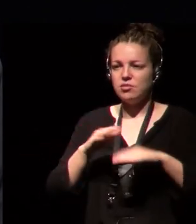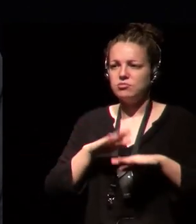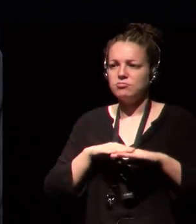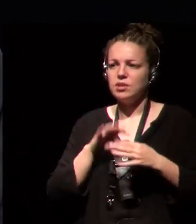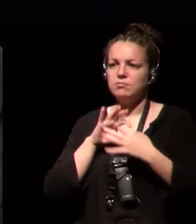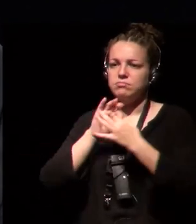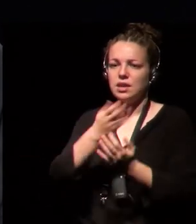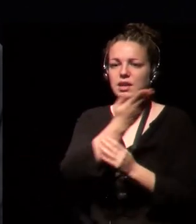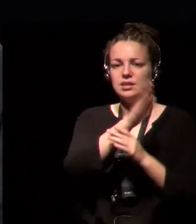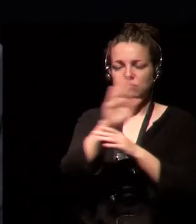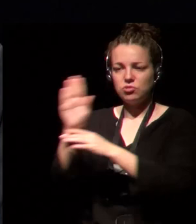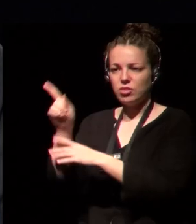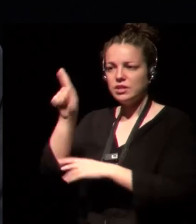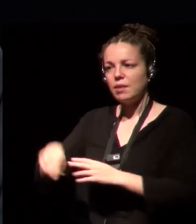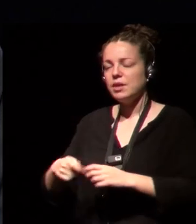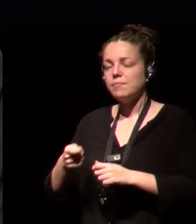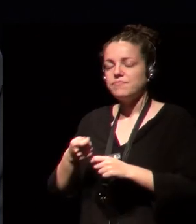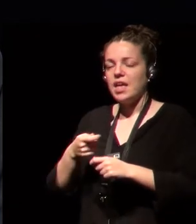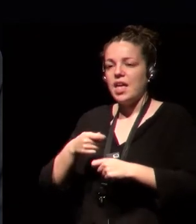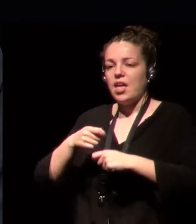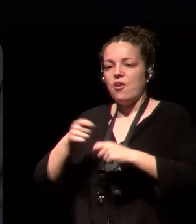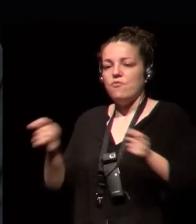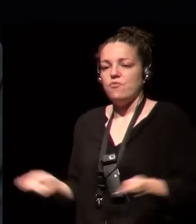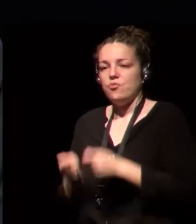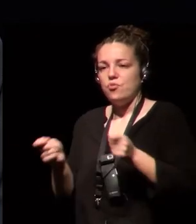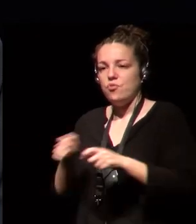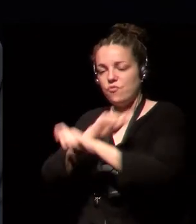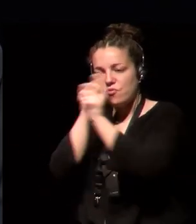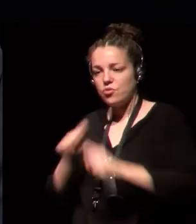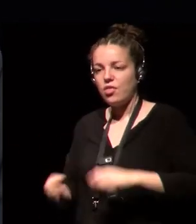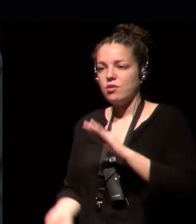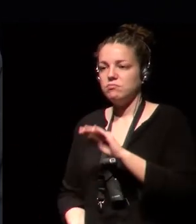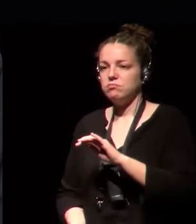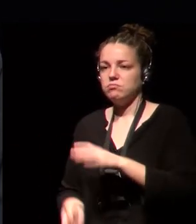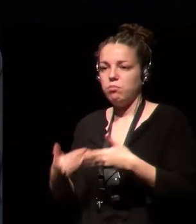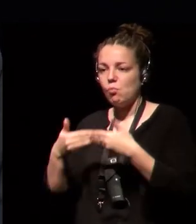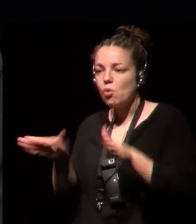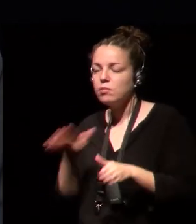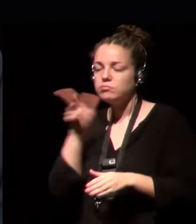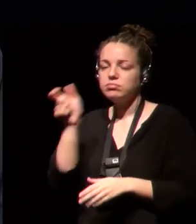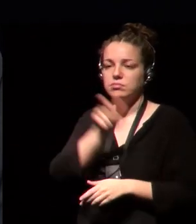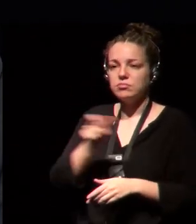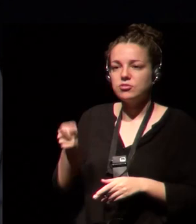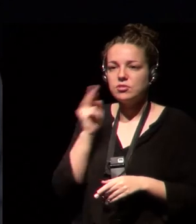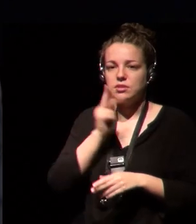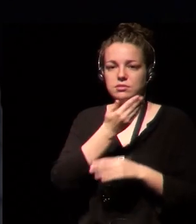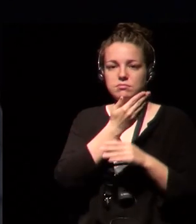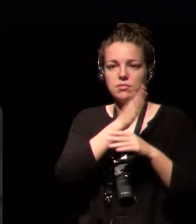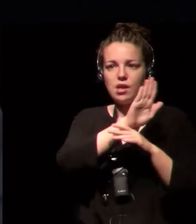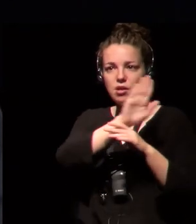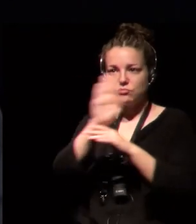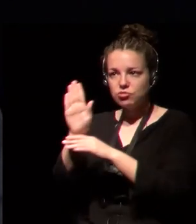fundación, amigos de la familia Namajira, las personas que habían visto la exposición y se habían sentido de alguna